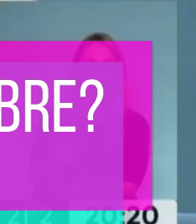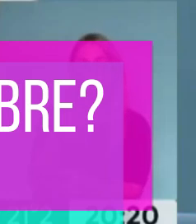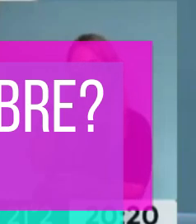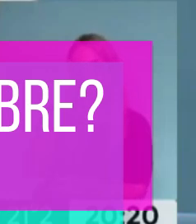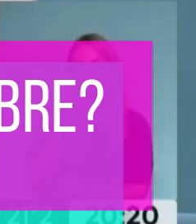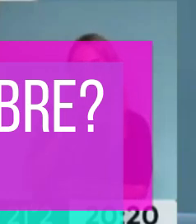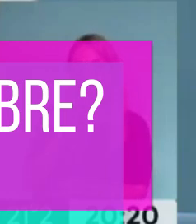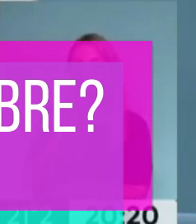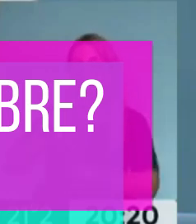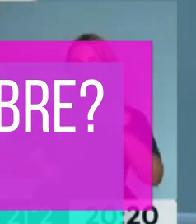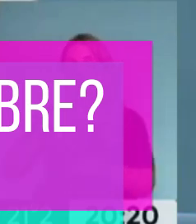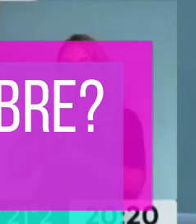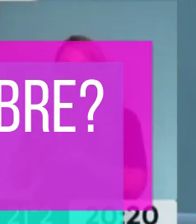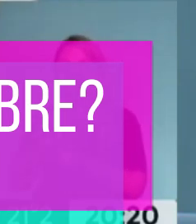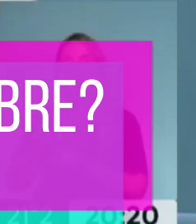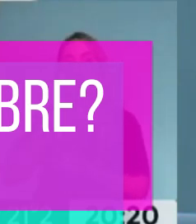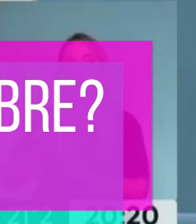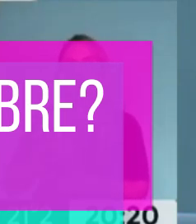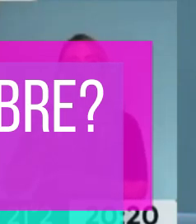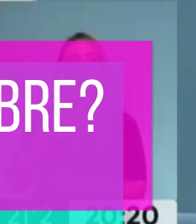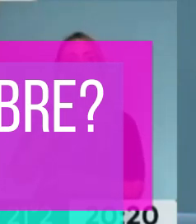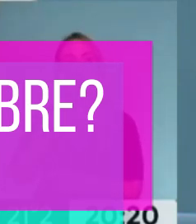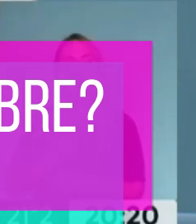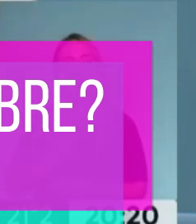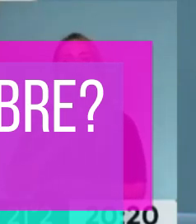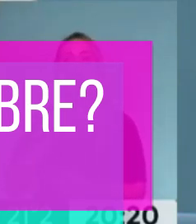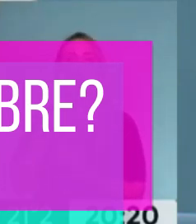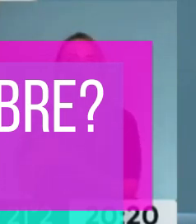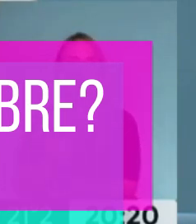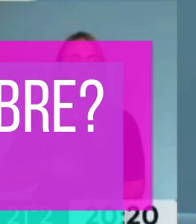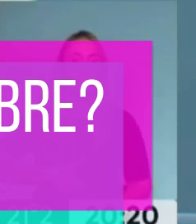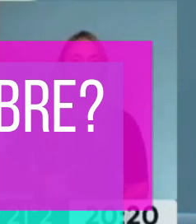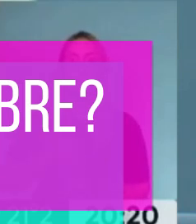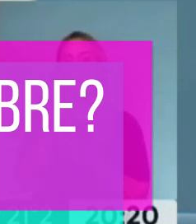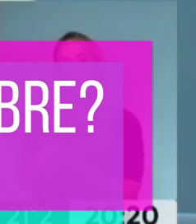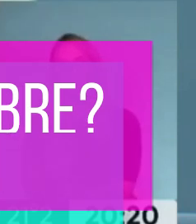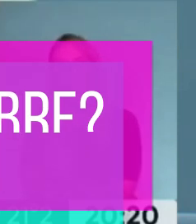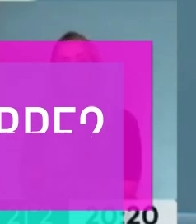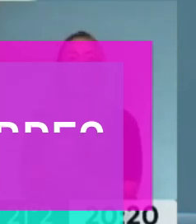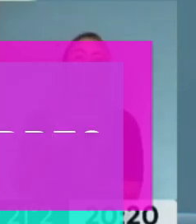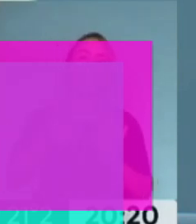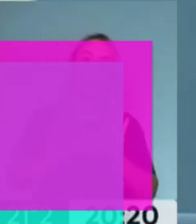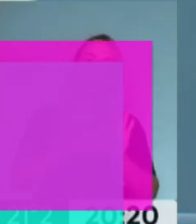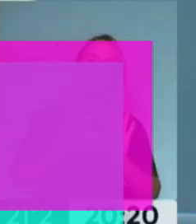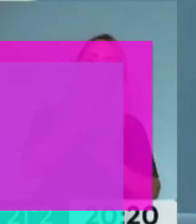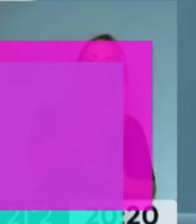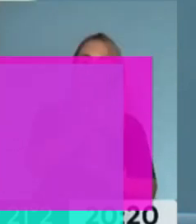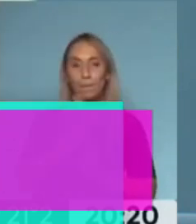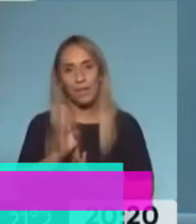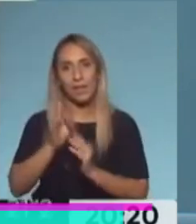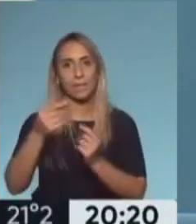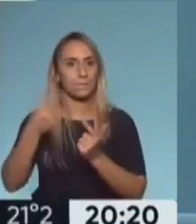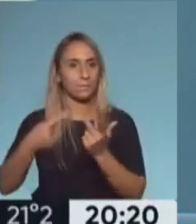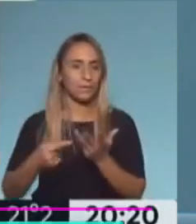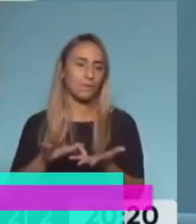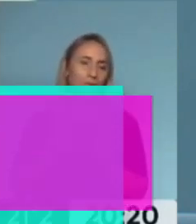de 5.000 pesos. Y como ya sabes, en este canal nunca te mentimos y te damos toda la información como tiene que ser. Así que te digo